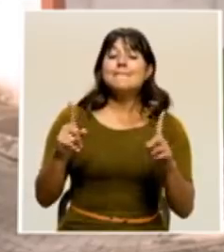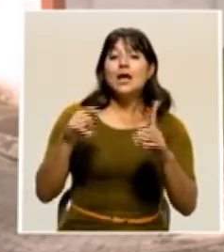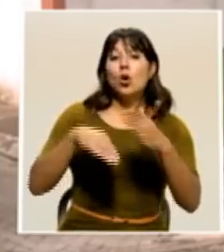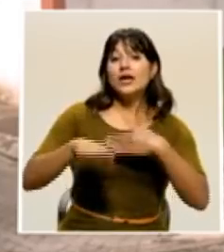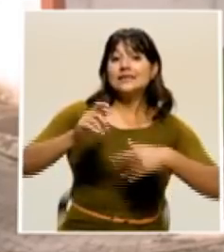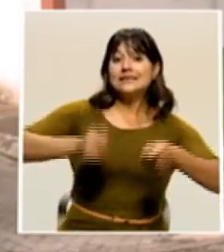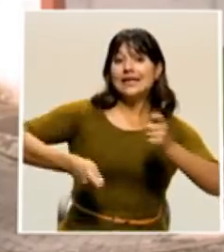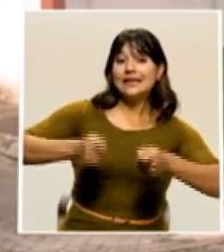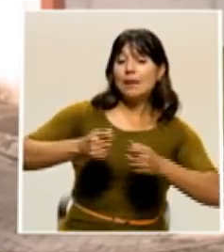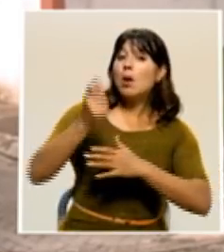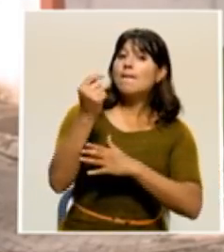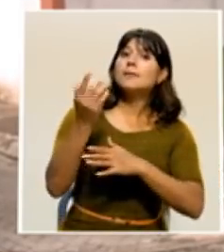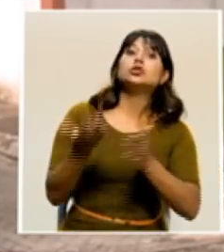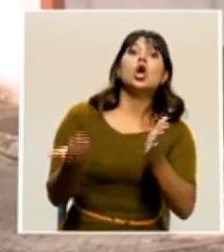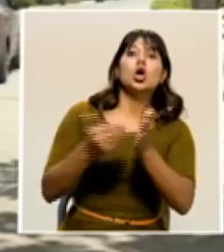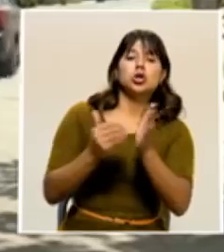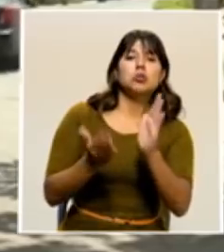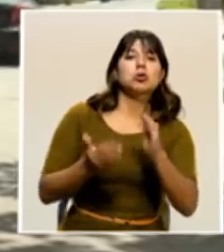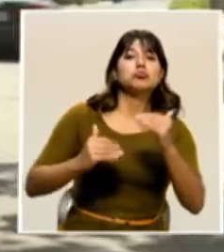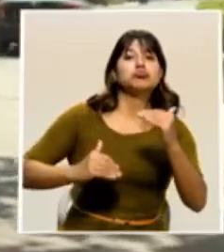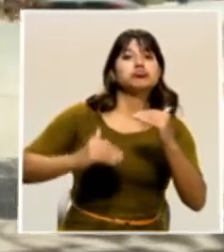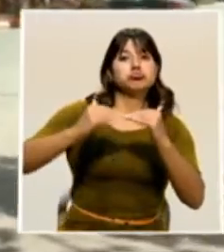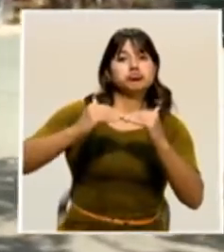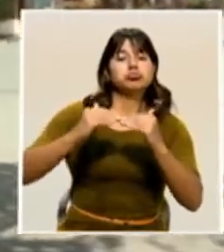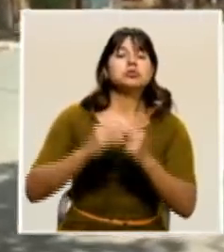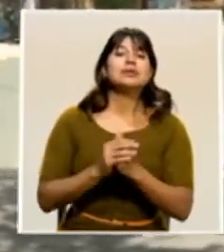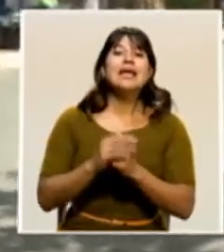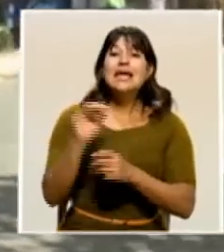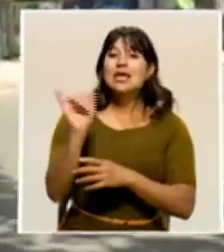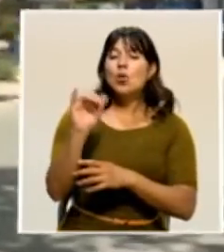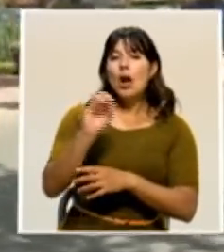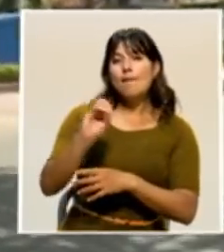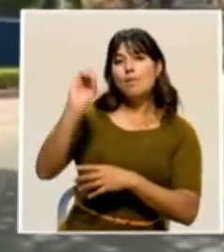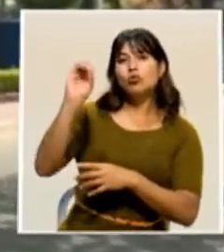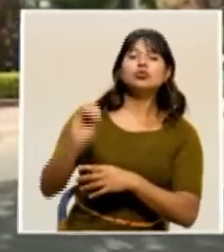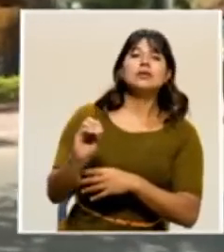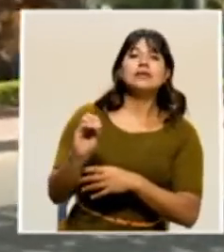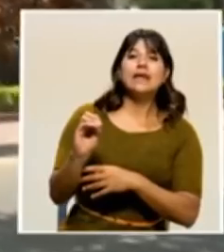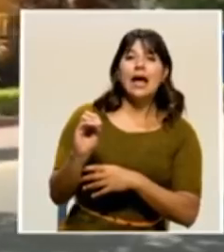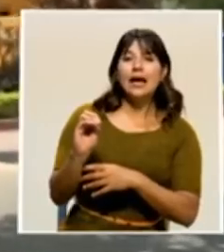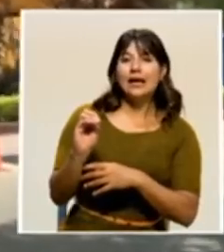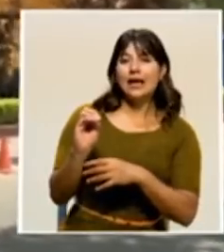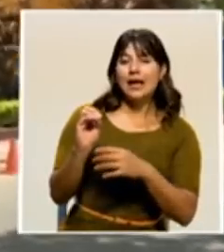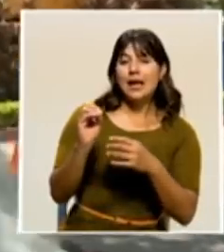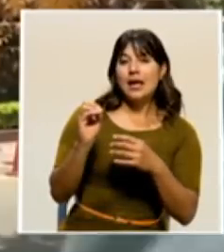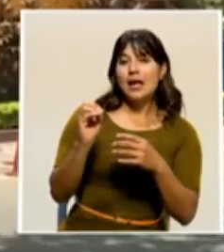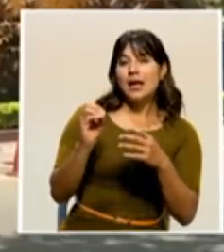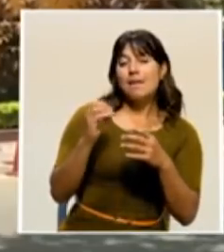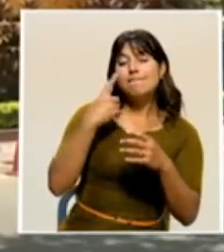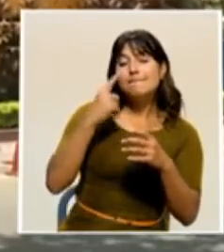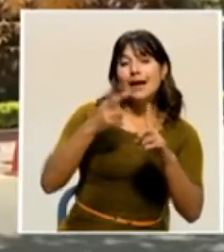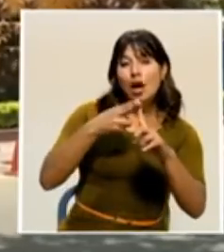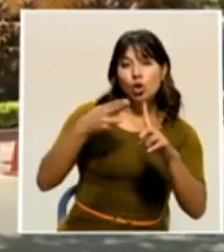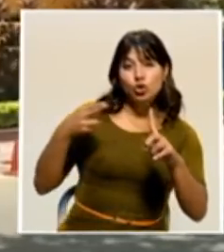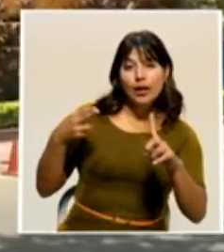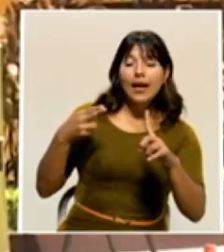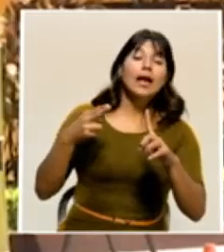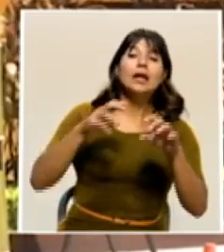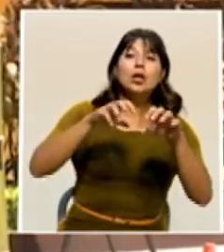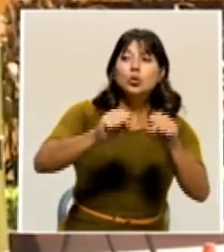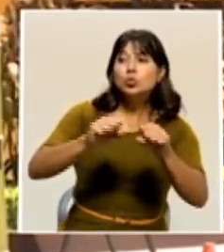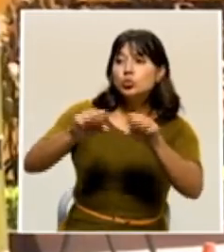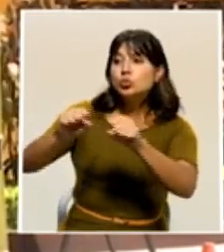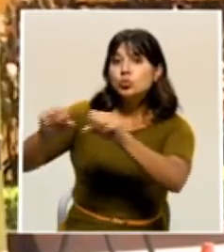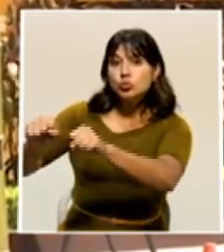septiembre los precios se recuperaron. De igual modo, las tasas de ocupación y las tarifas de los hoteles, que habían registrado una caída